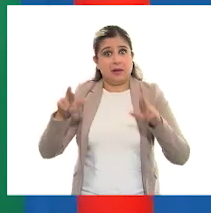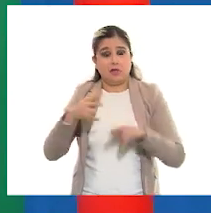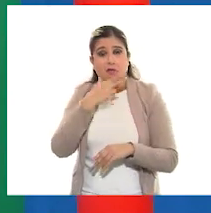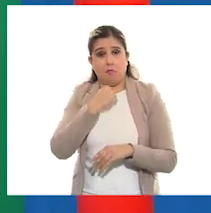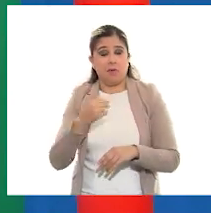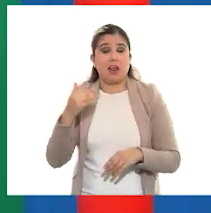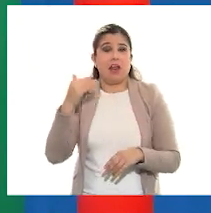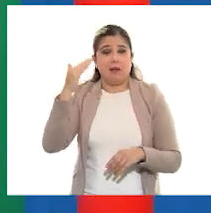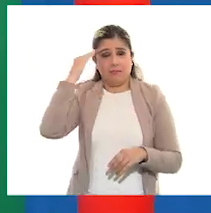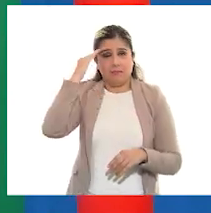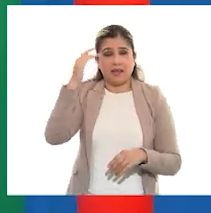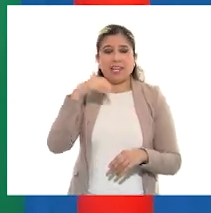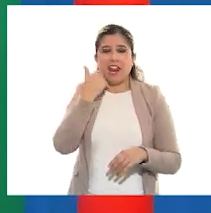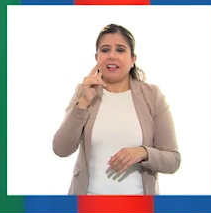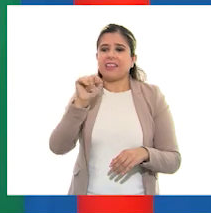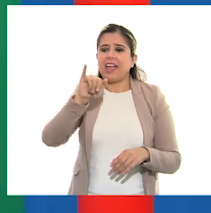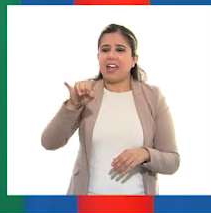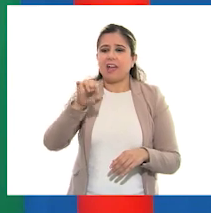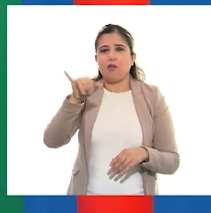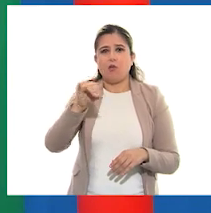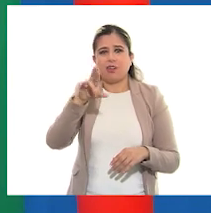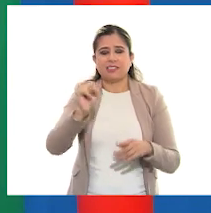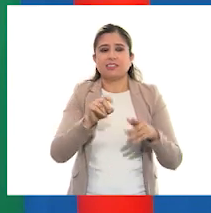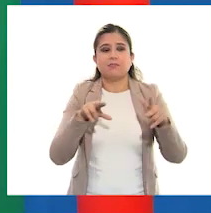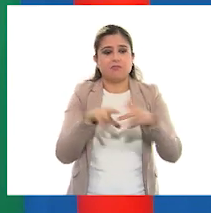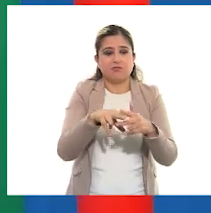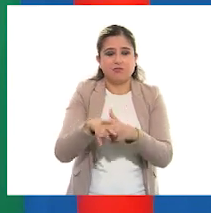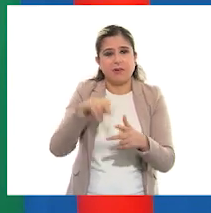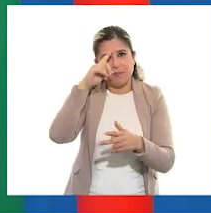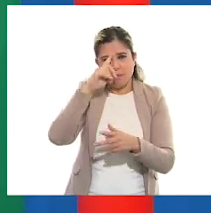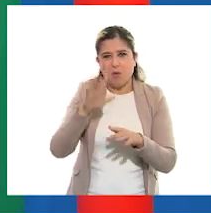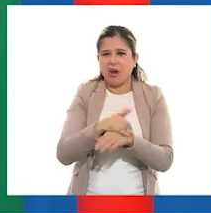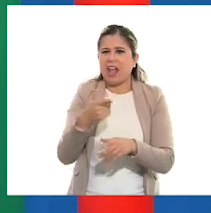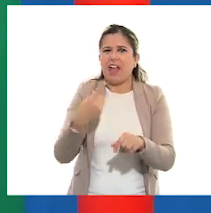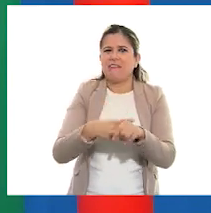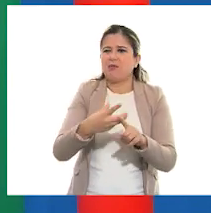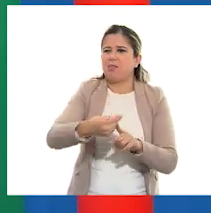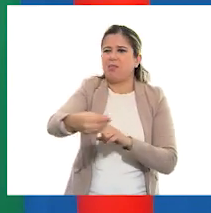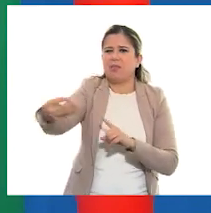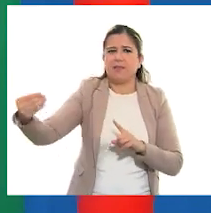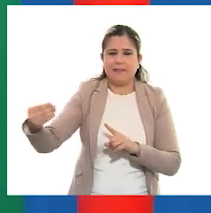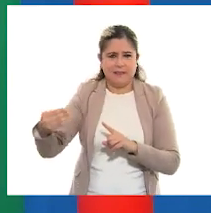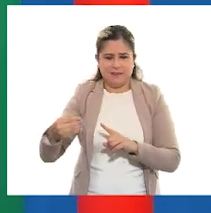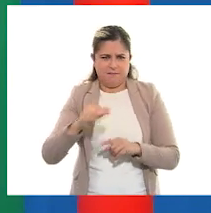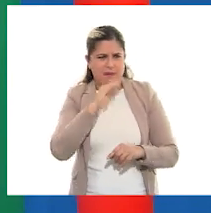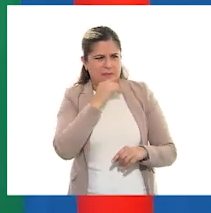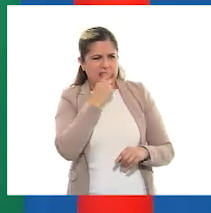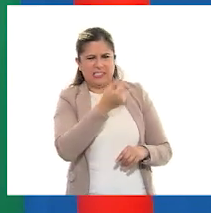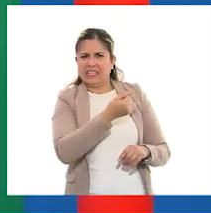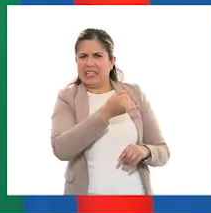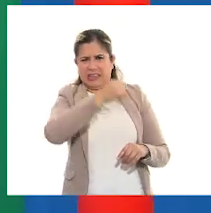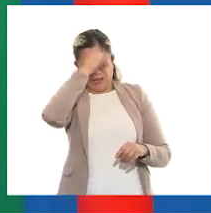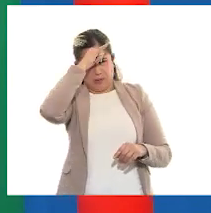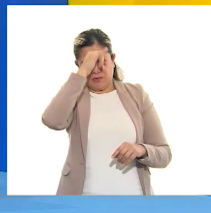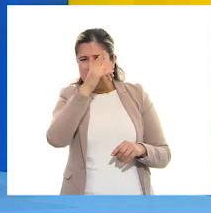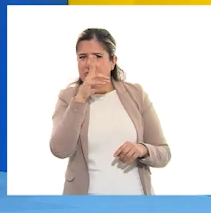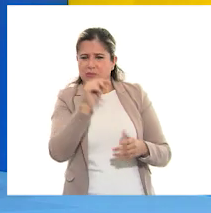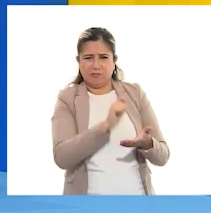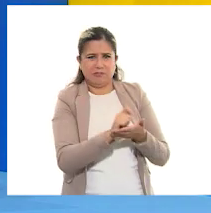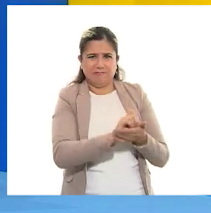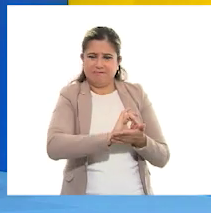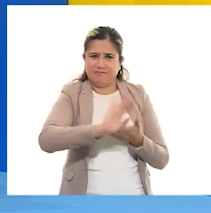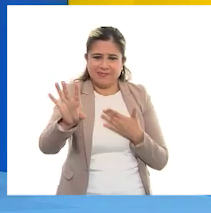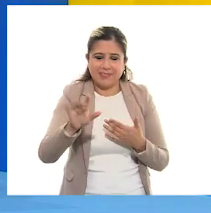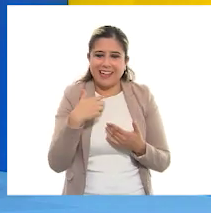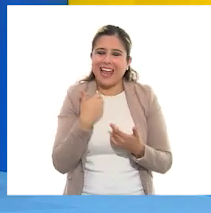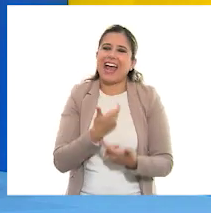matar tejones porque transmiten la tuberculosis al ganado. Mamá dijo que era un idiota y le escribió para decírselo.